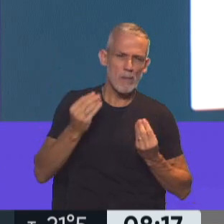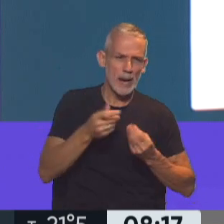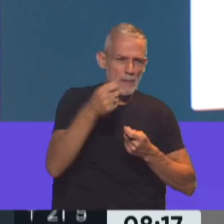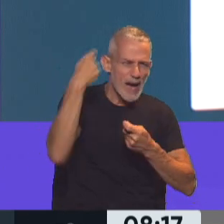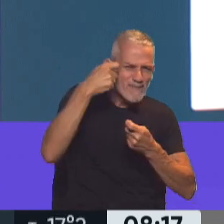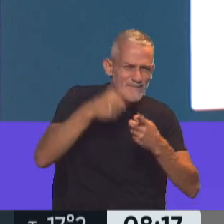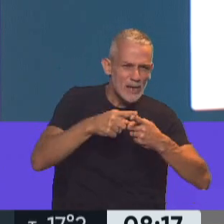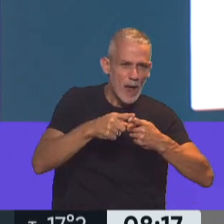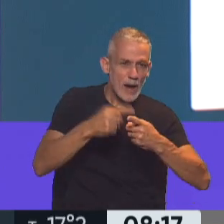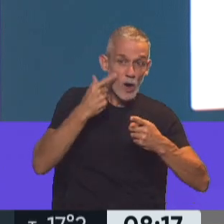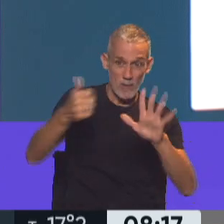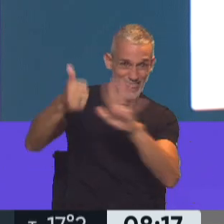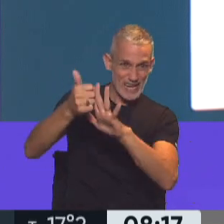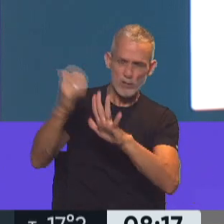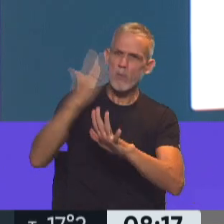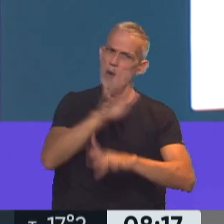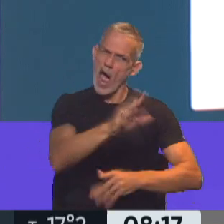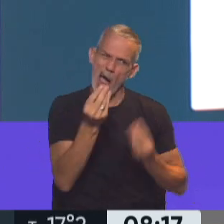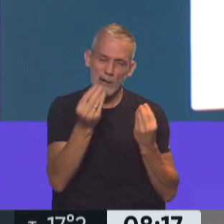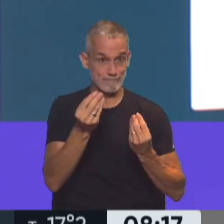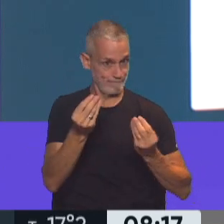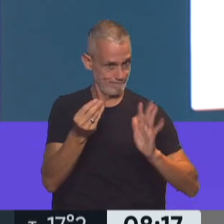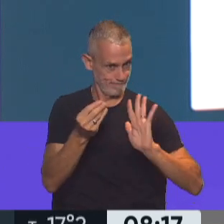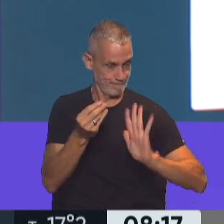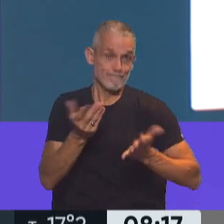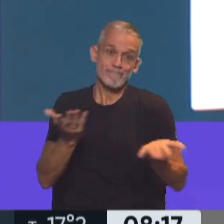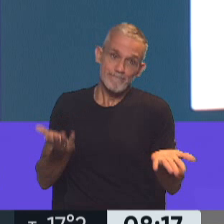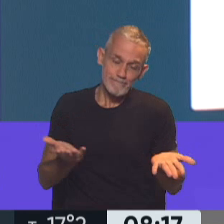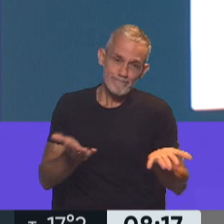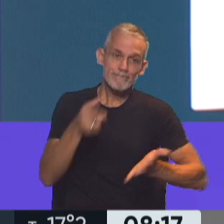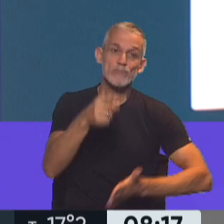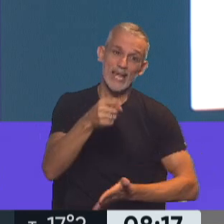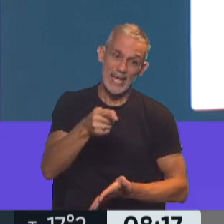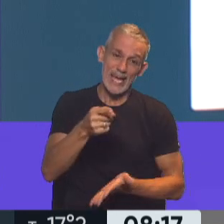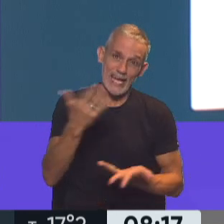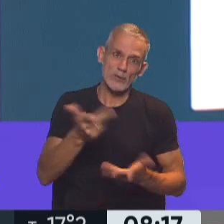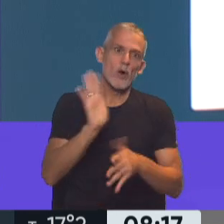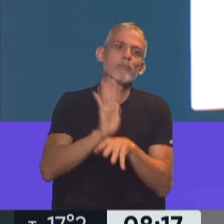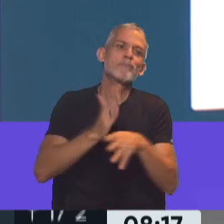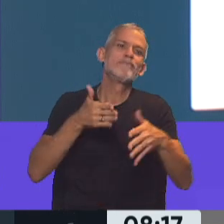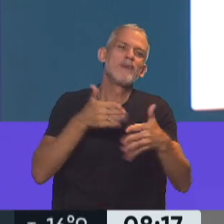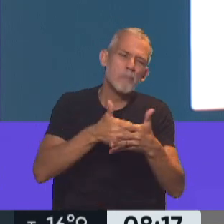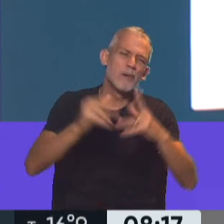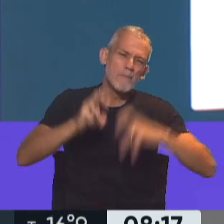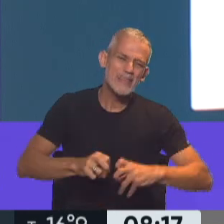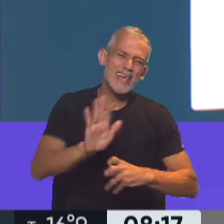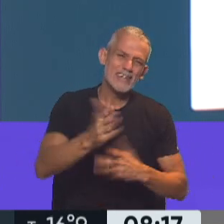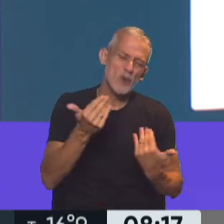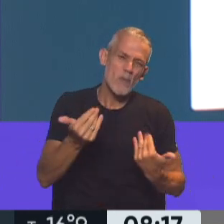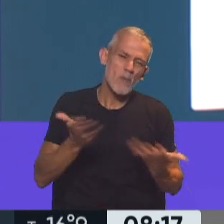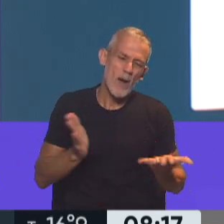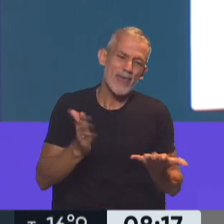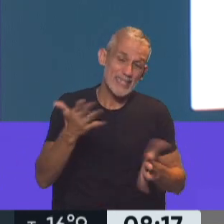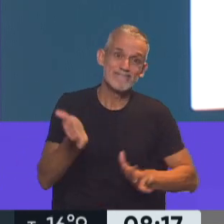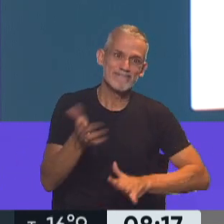captar las imágenes de la violación que estaba ocurriendo en ese momento. Esto es un entorpecimiento de la investigación y